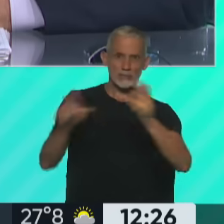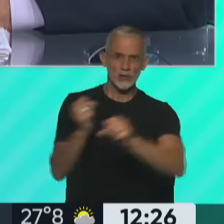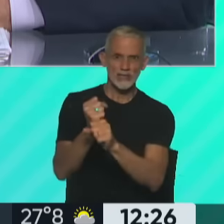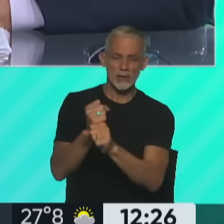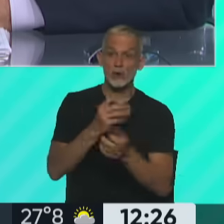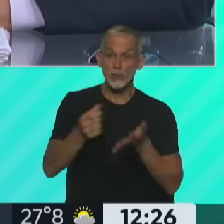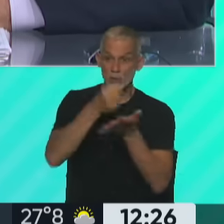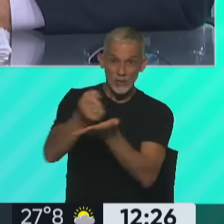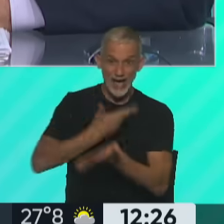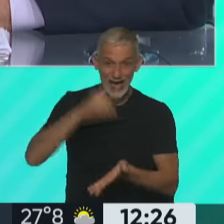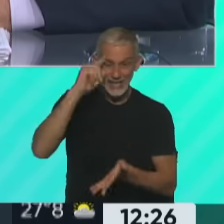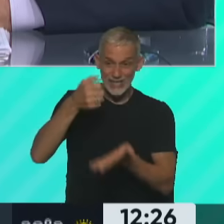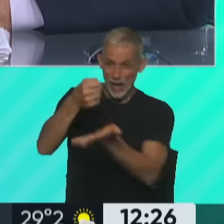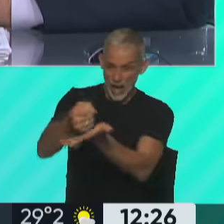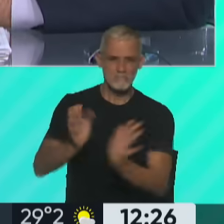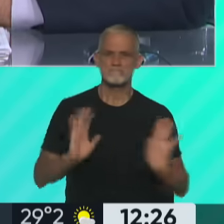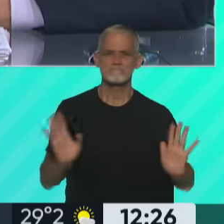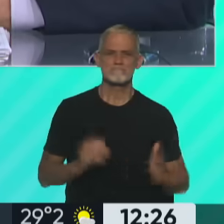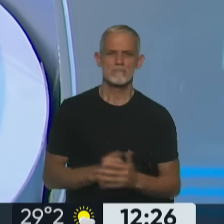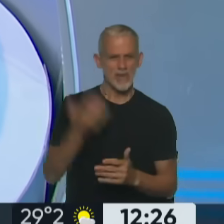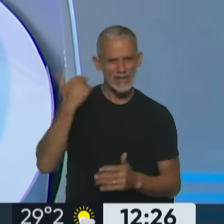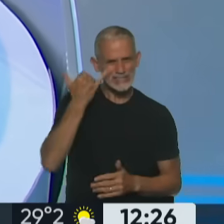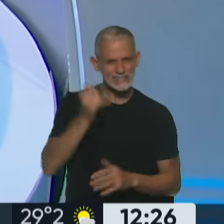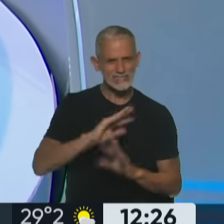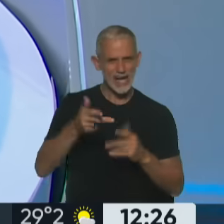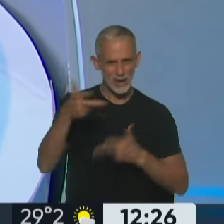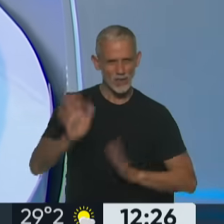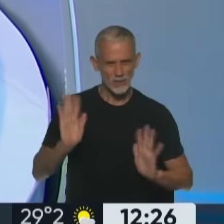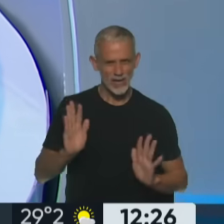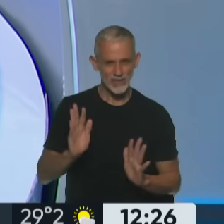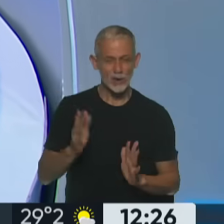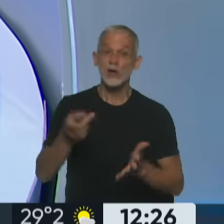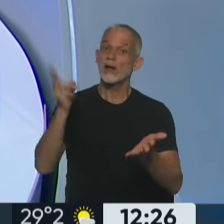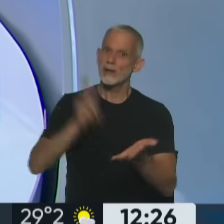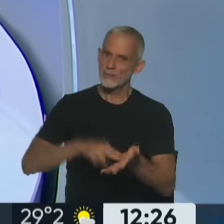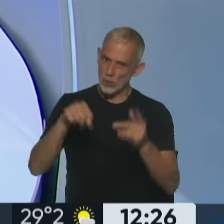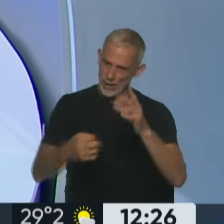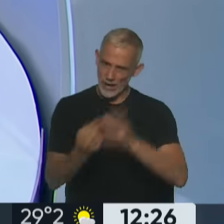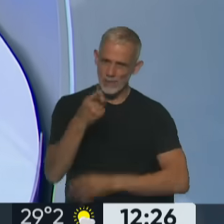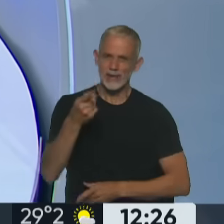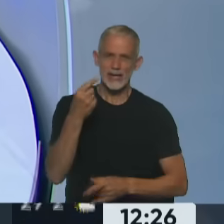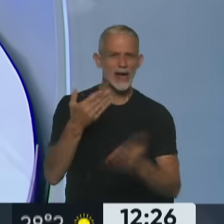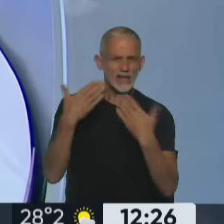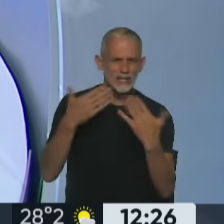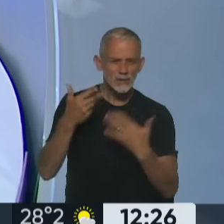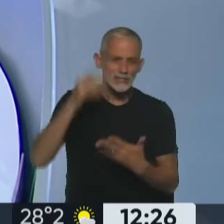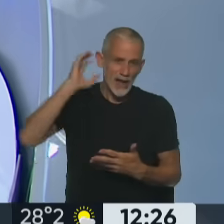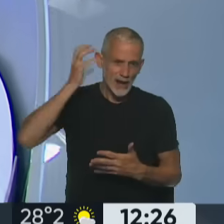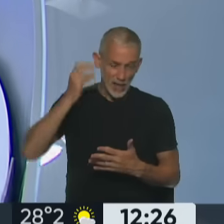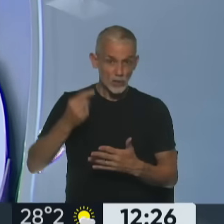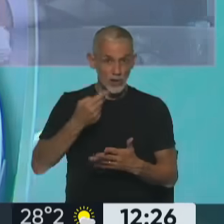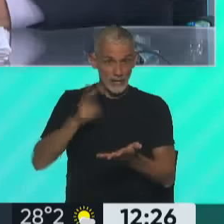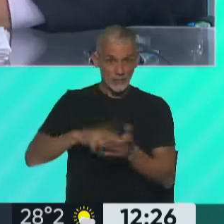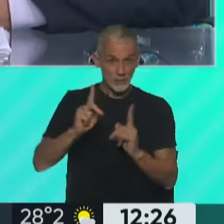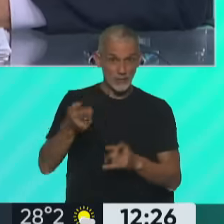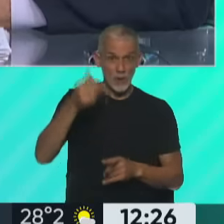más subsidios del Estado. Una En algún aerolínea momento así, ya lo había dicho. ya lo había dicho y lo reiteró esta mañana en una entrevista radial.